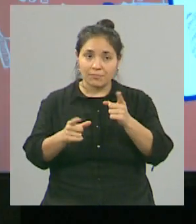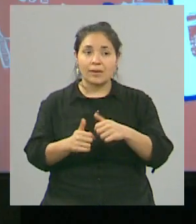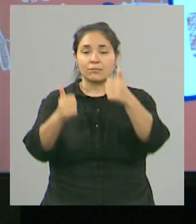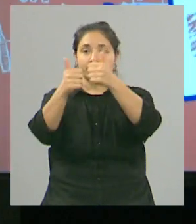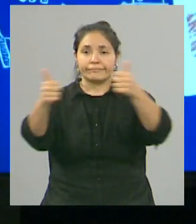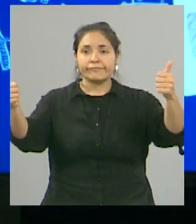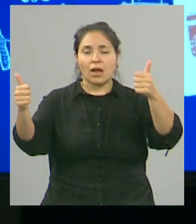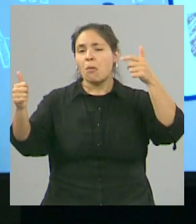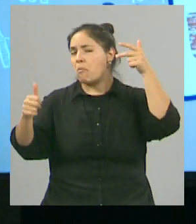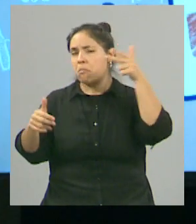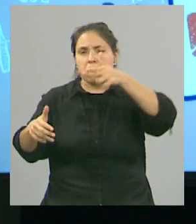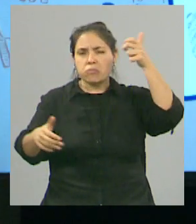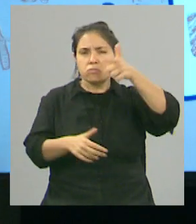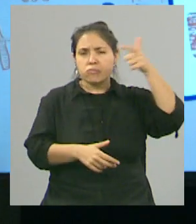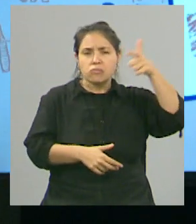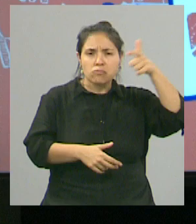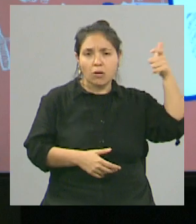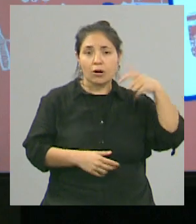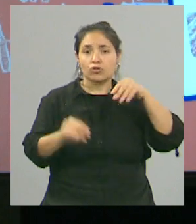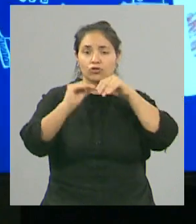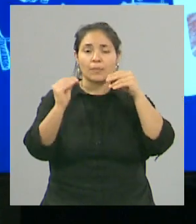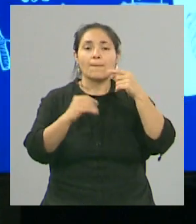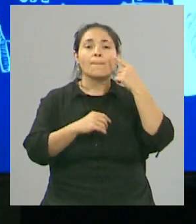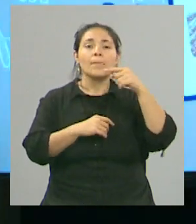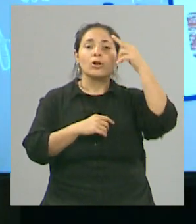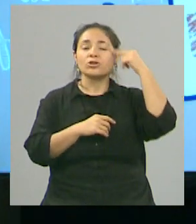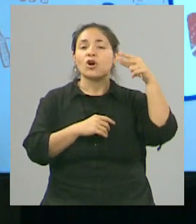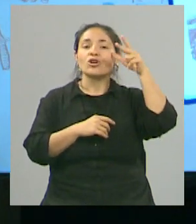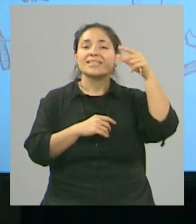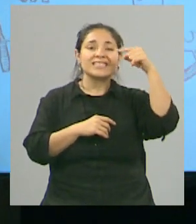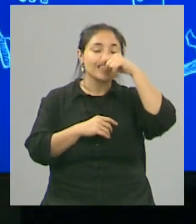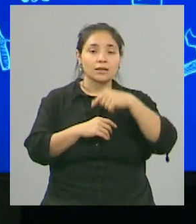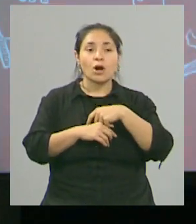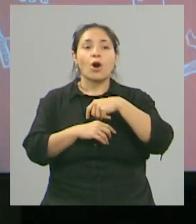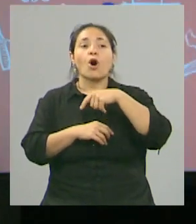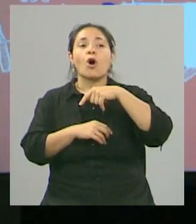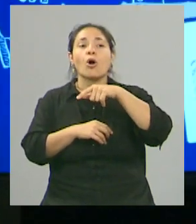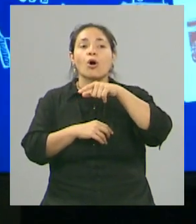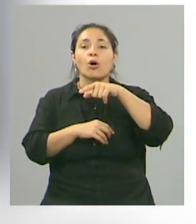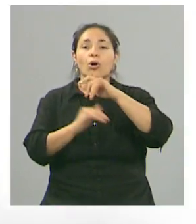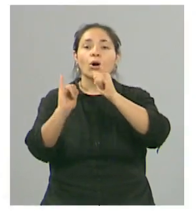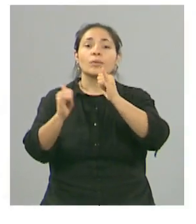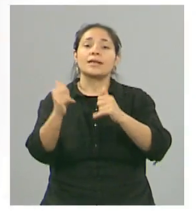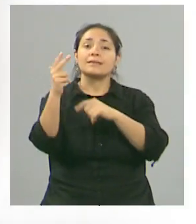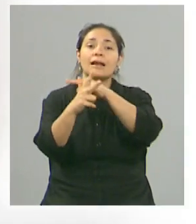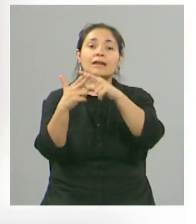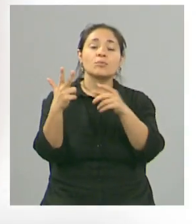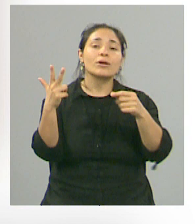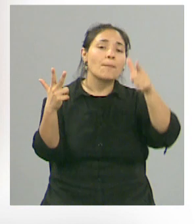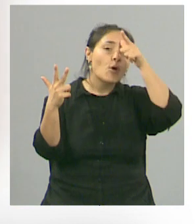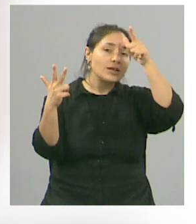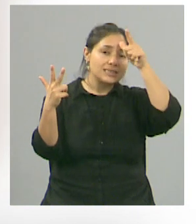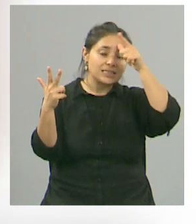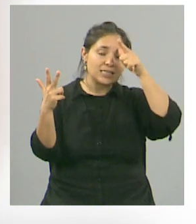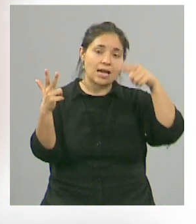en el 87 3 jóvenes por la policía bonaerense que estaban